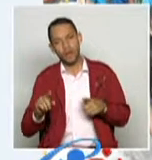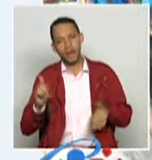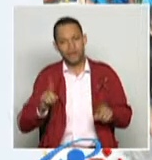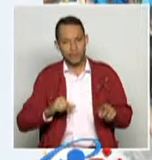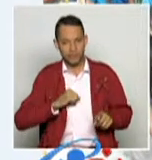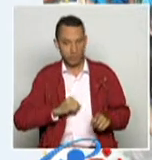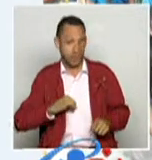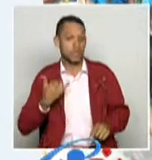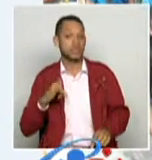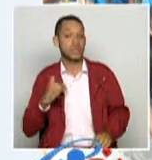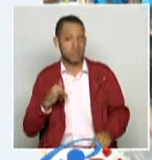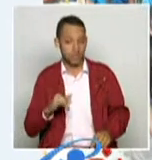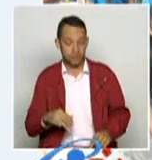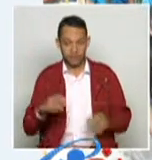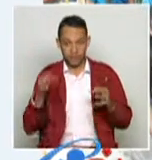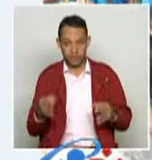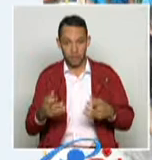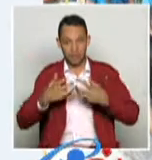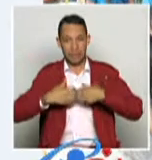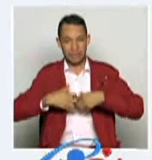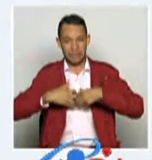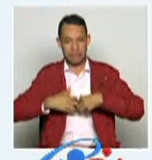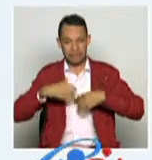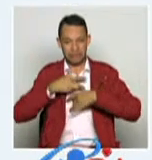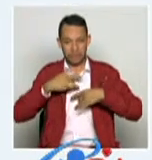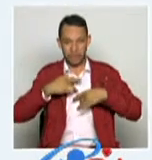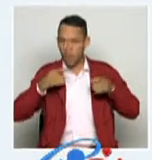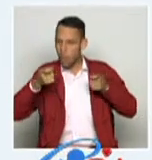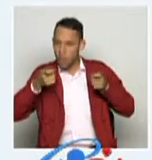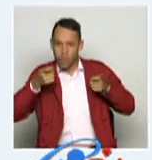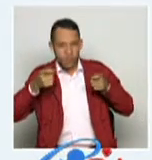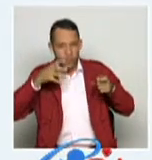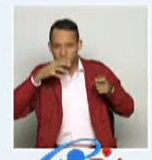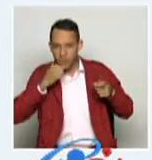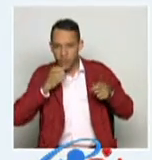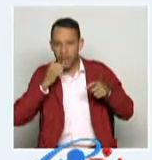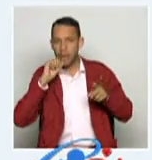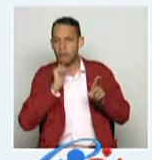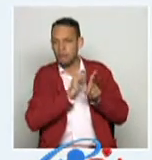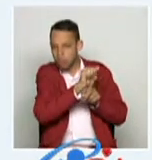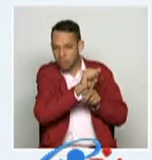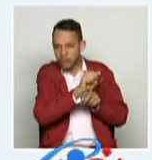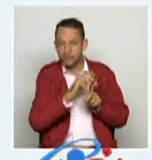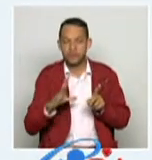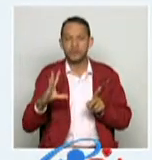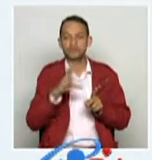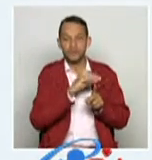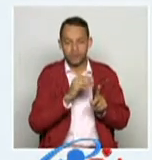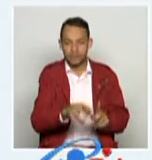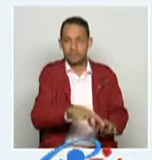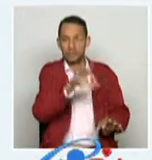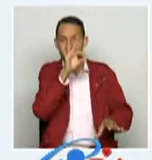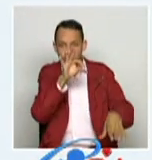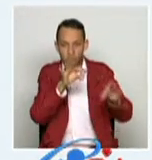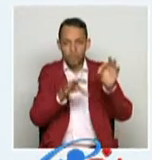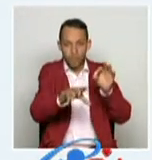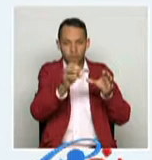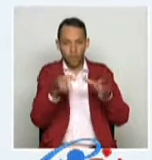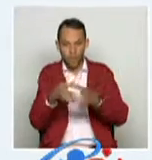del corazón y las entidades de salud no les hacen el control correspondiente. Entonces, estos son los que nosotros